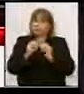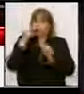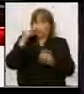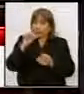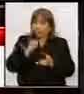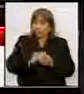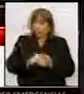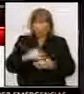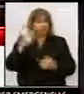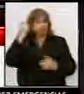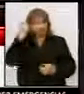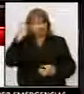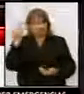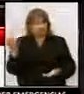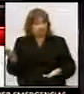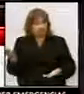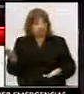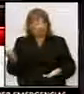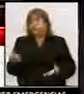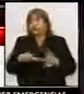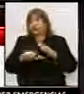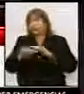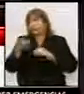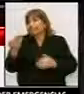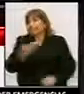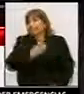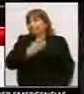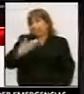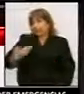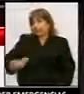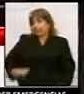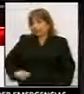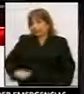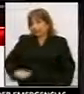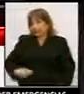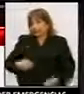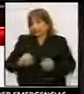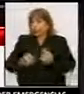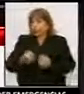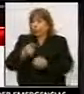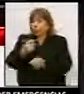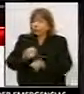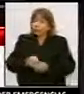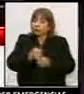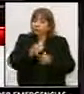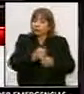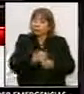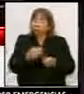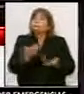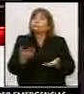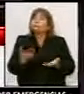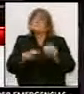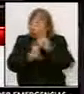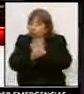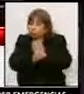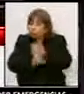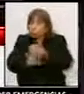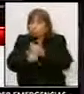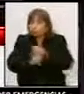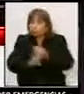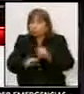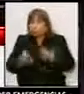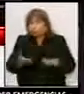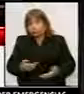la incapacidad con la que ha actuado este Estado, de no entender cuál es la agricultura que tiene que proteger. Tenemos que proteger a este Estado de